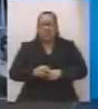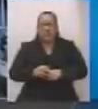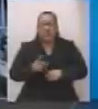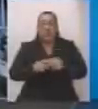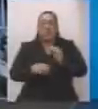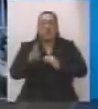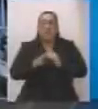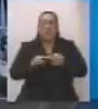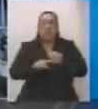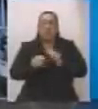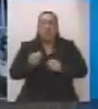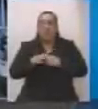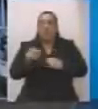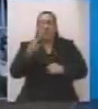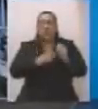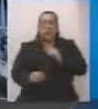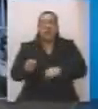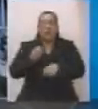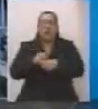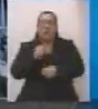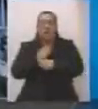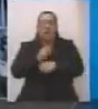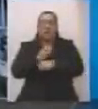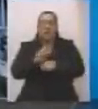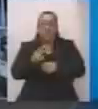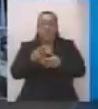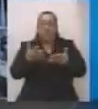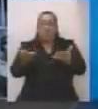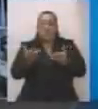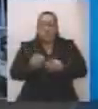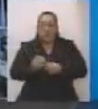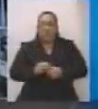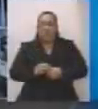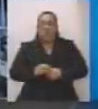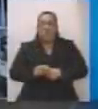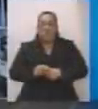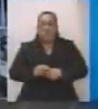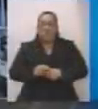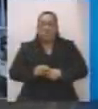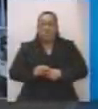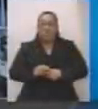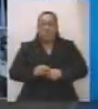sensibles al componente de capacitación. El productor resulta